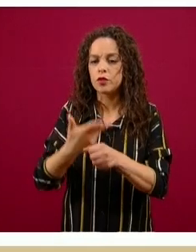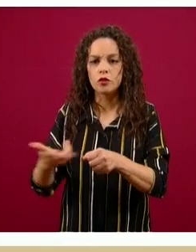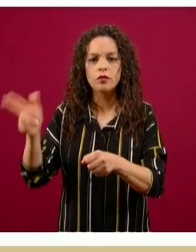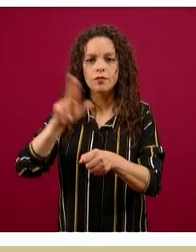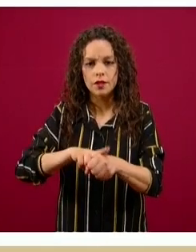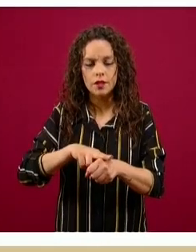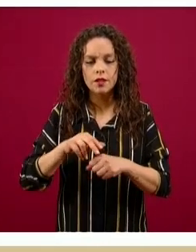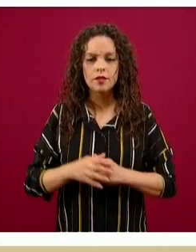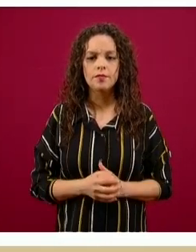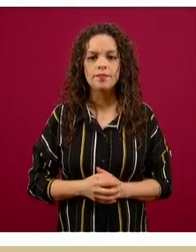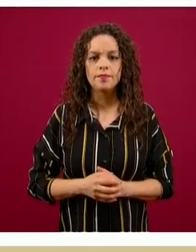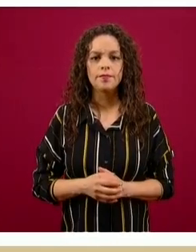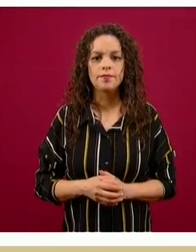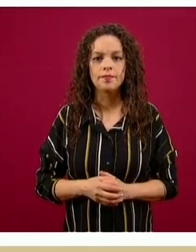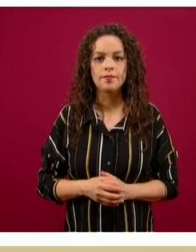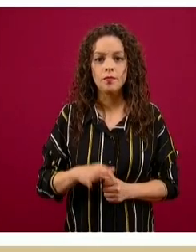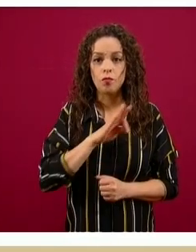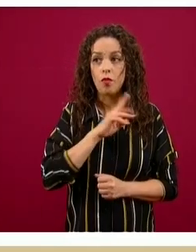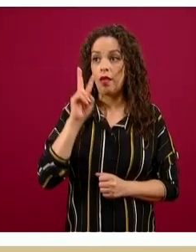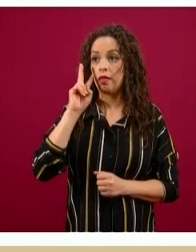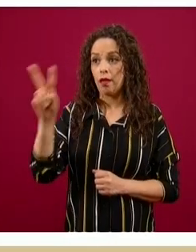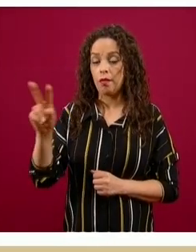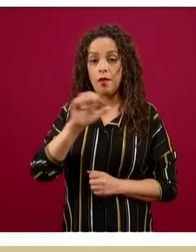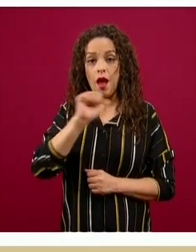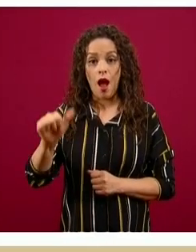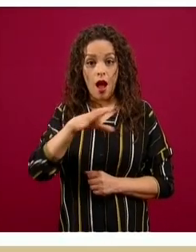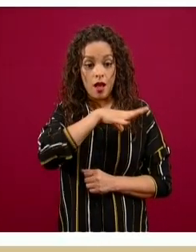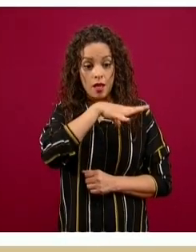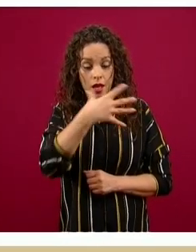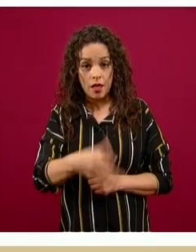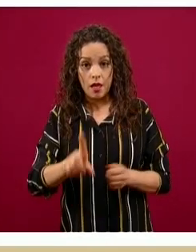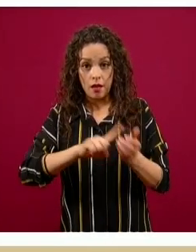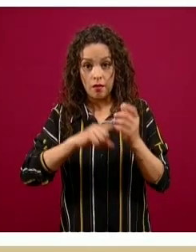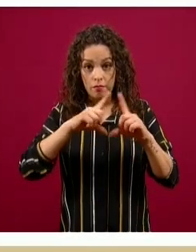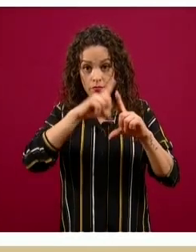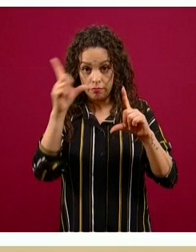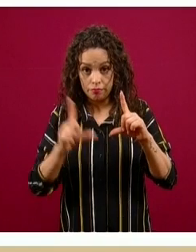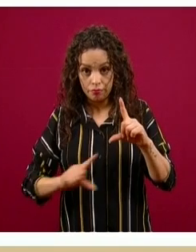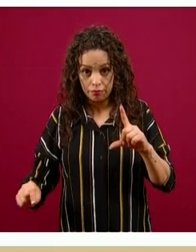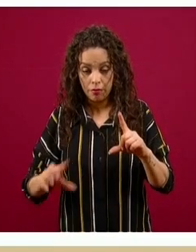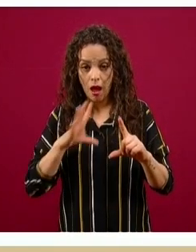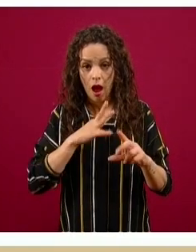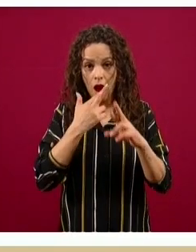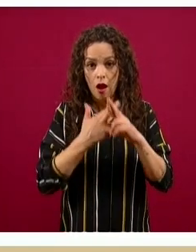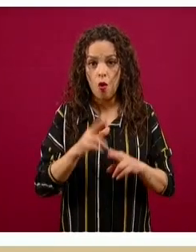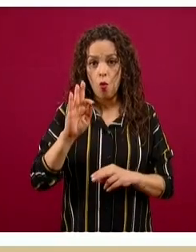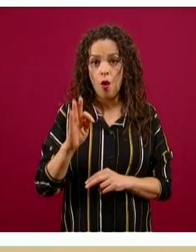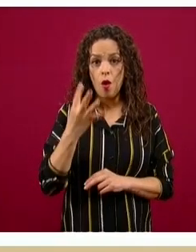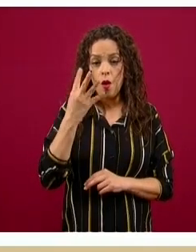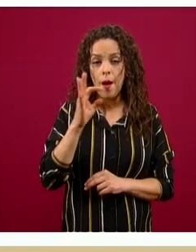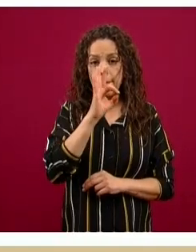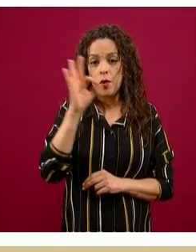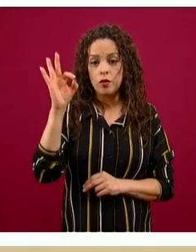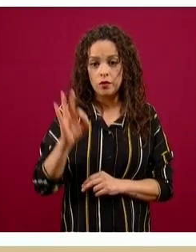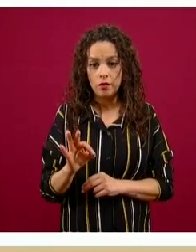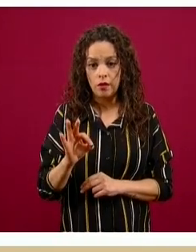de camas de hospitalización general a nivel nacional es del 44%, lo cual deja